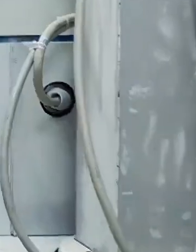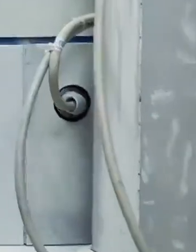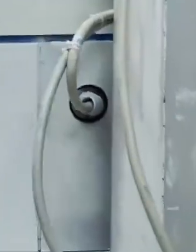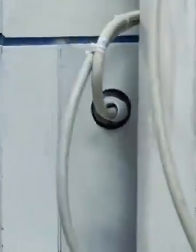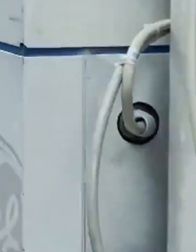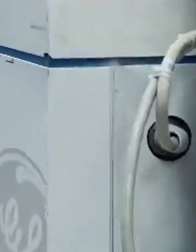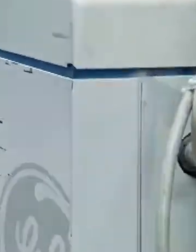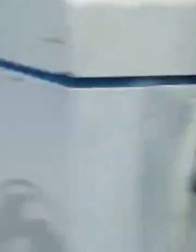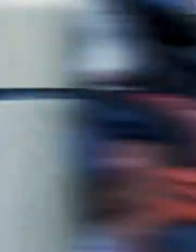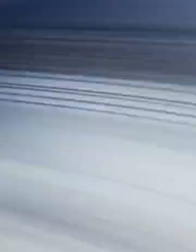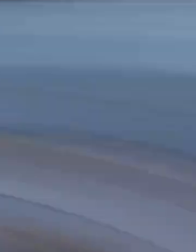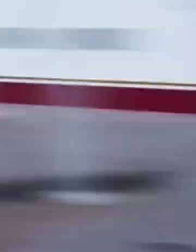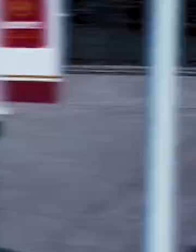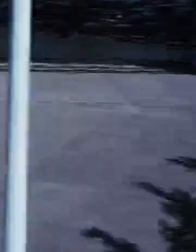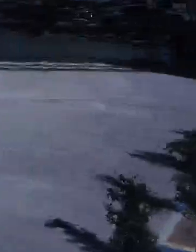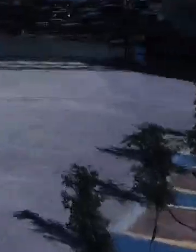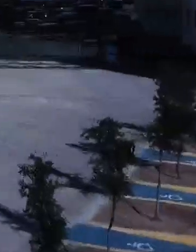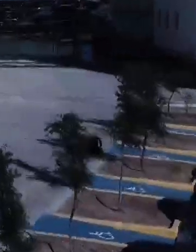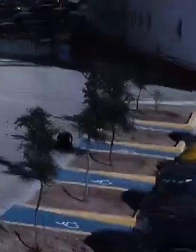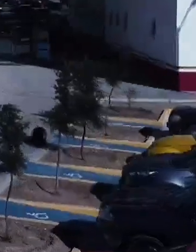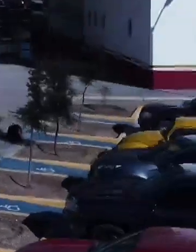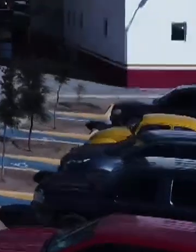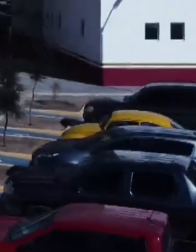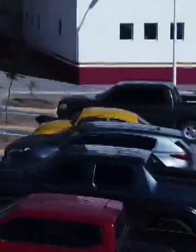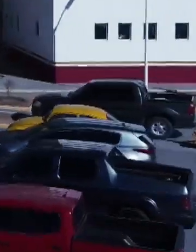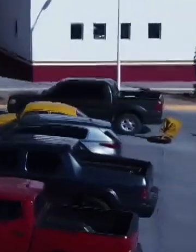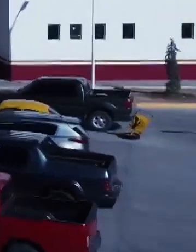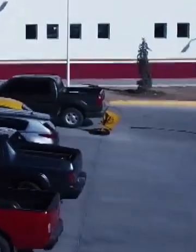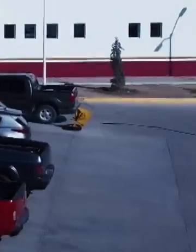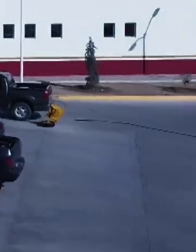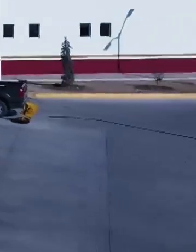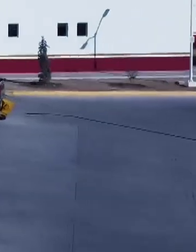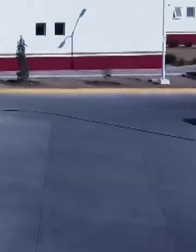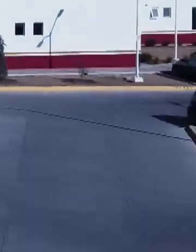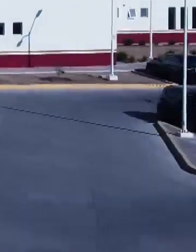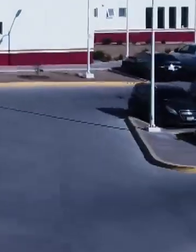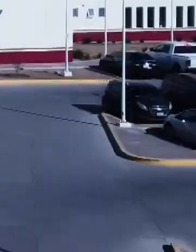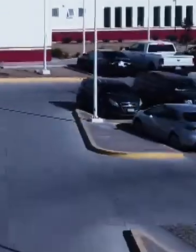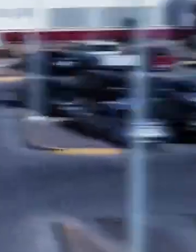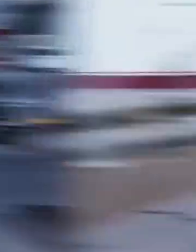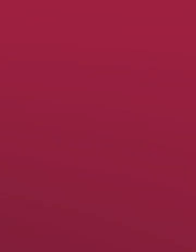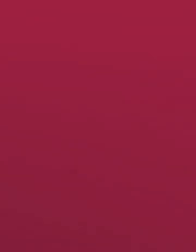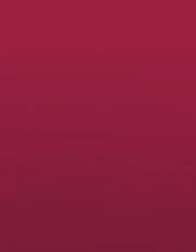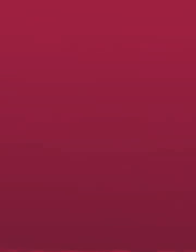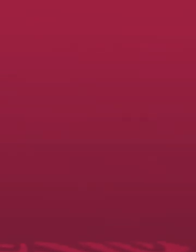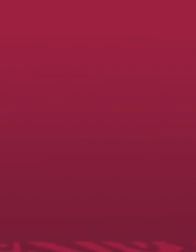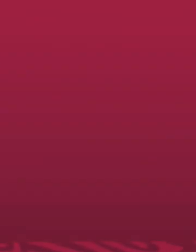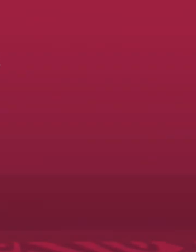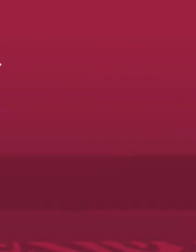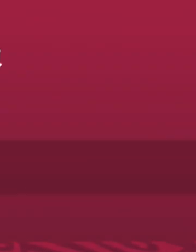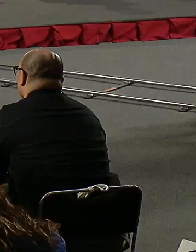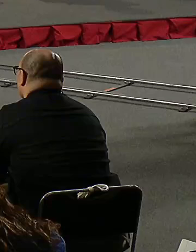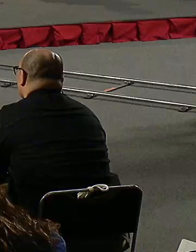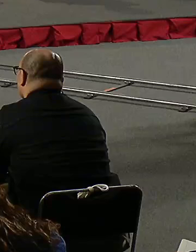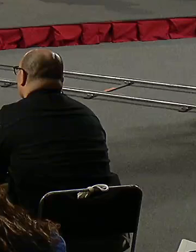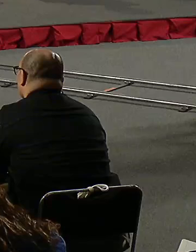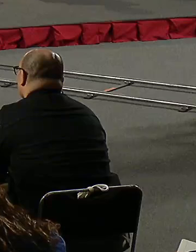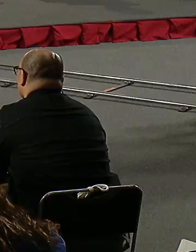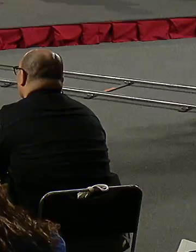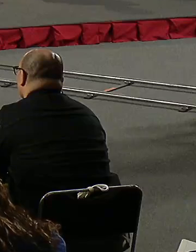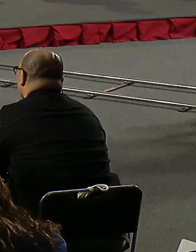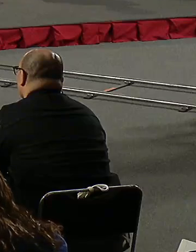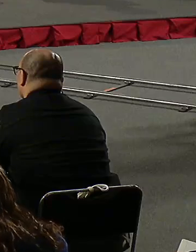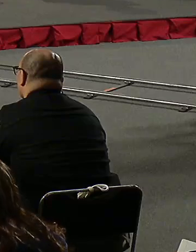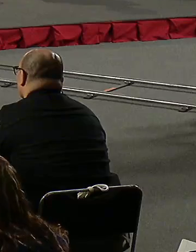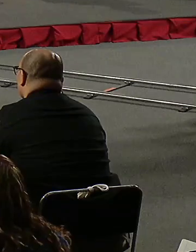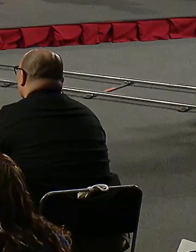servicio a los derechohabientes. De esta forma, la transformación del ISSSTE avanza.